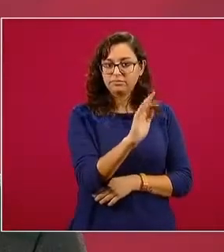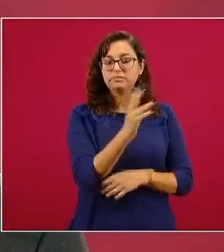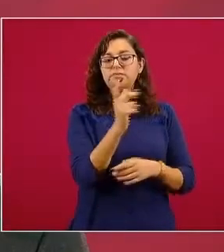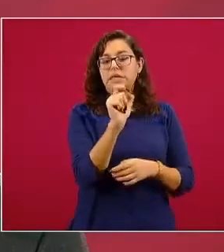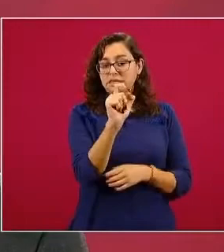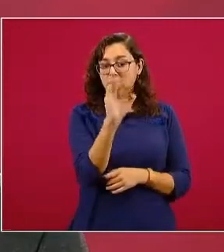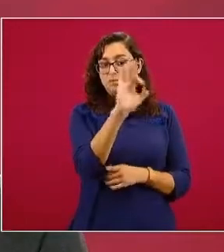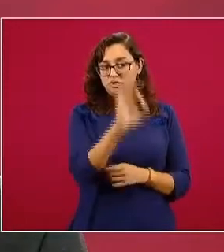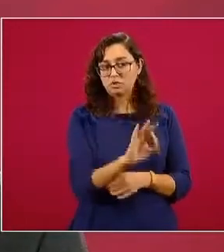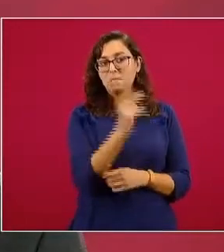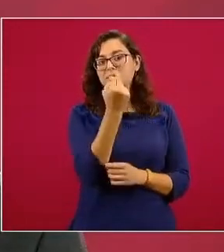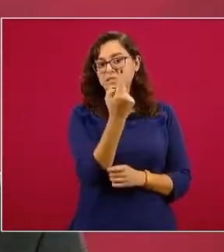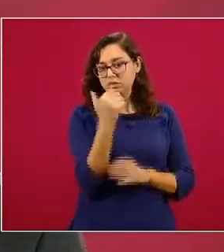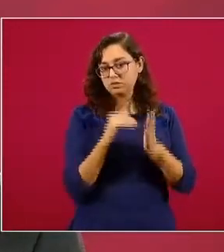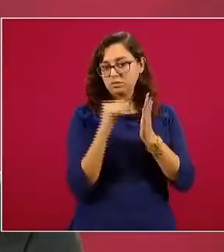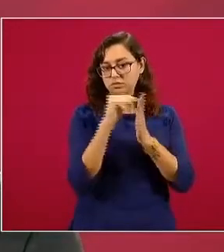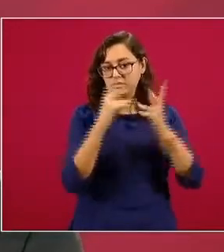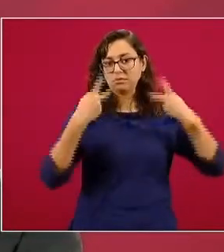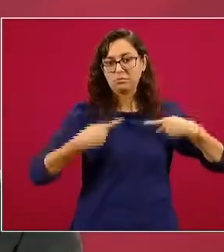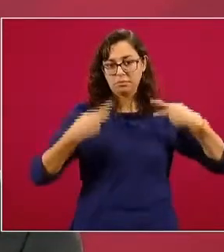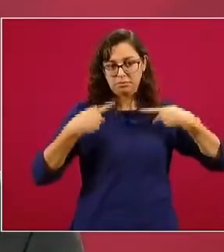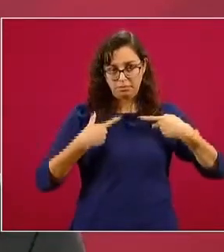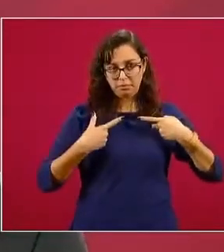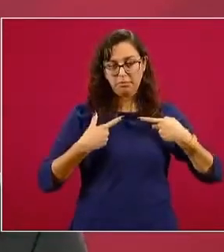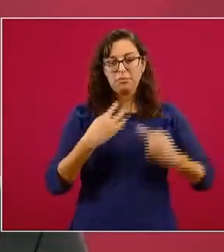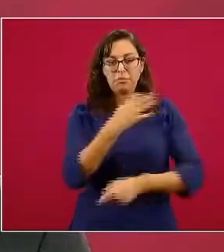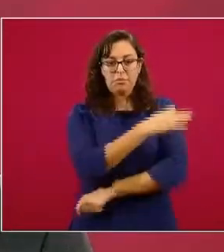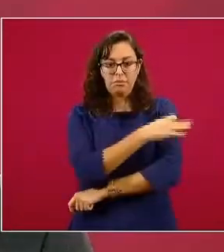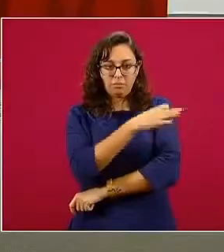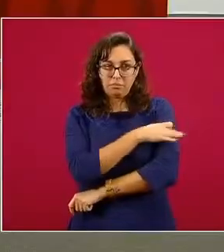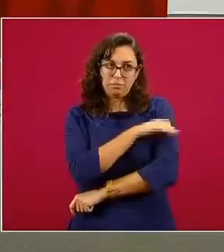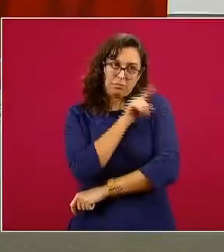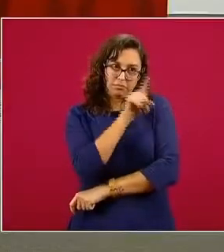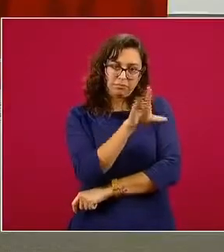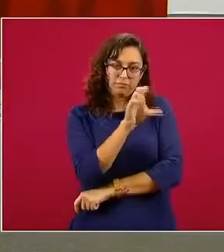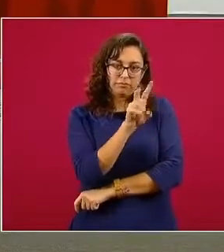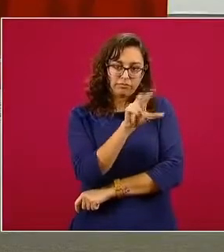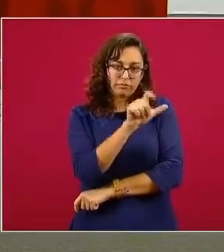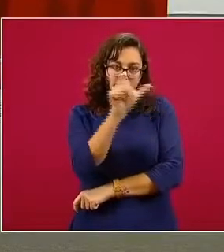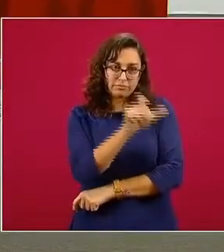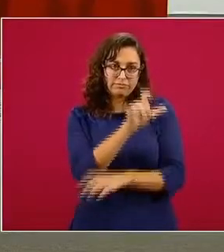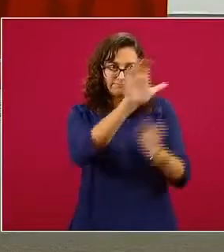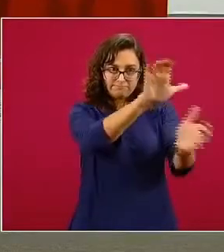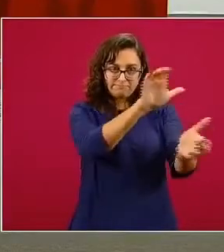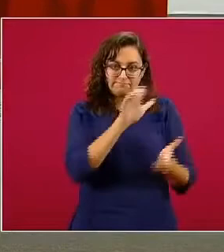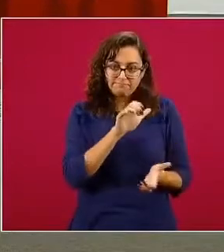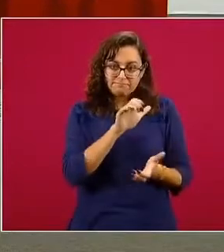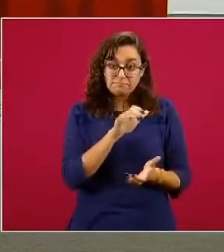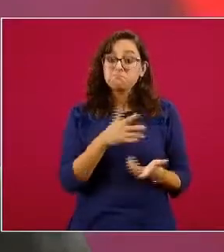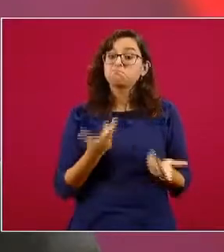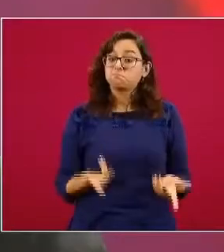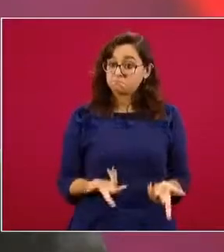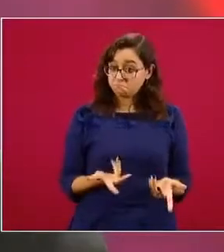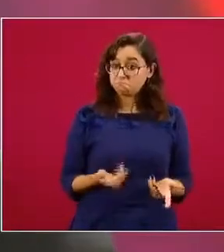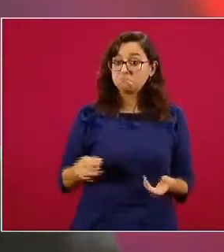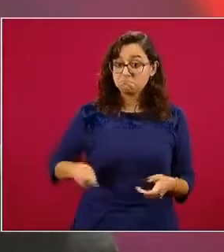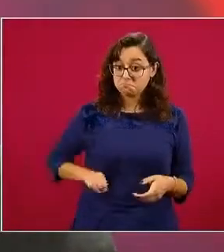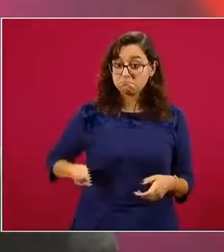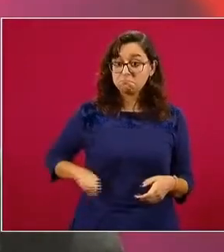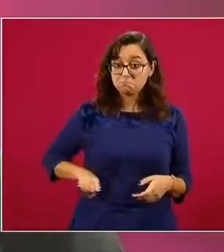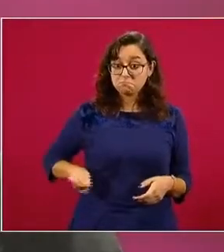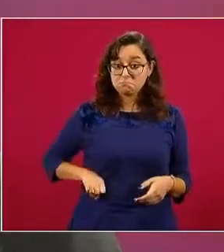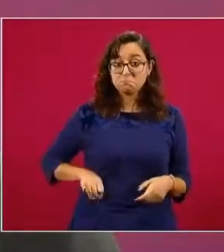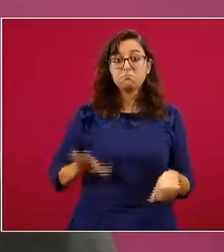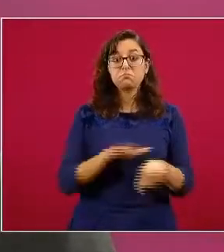personas que podrían vacunarse a partir de la vacuna que distribuye COVAX. Es un mecanismo muy conveniente, precisamente por el